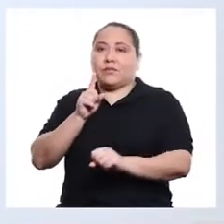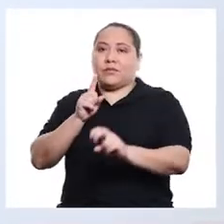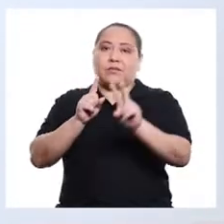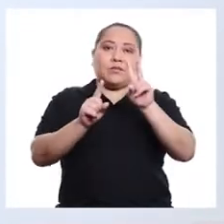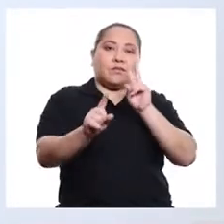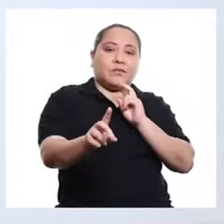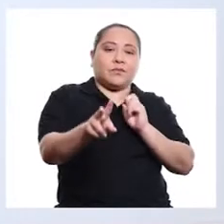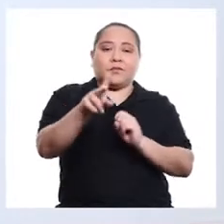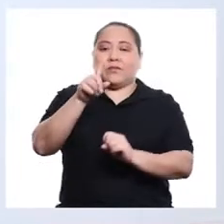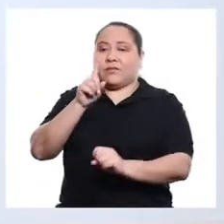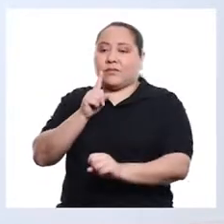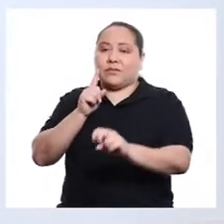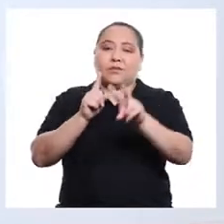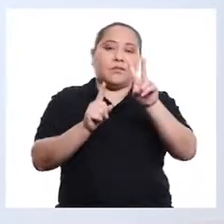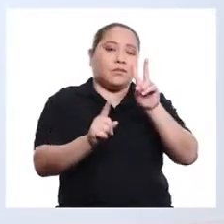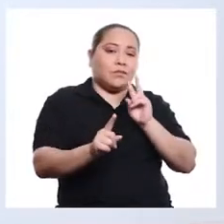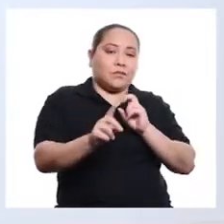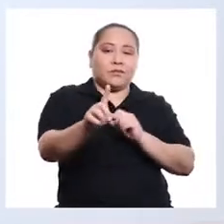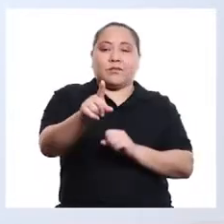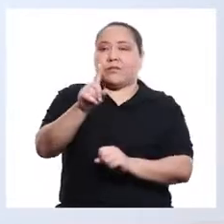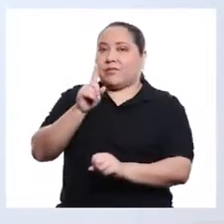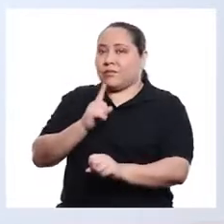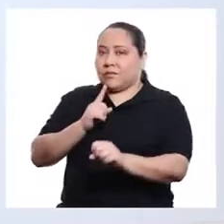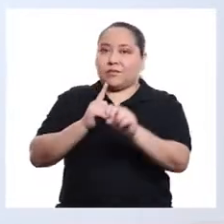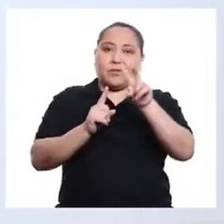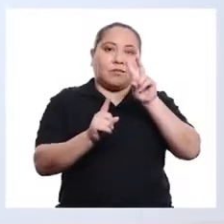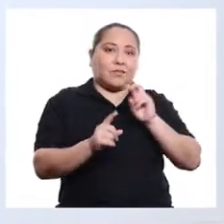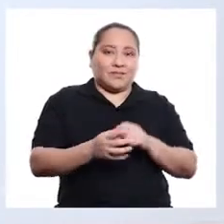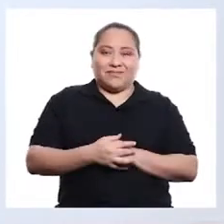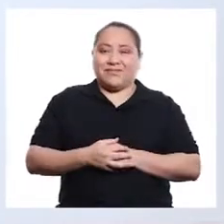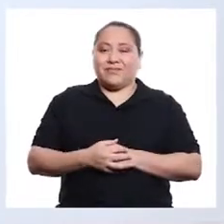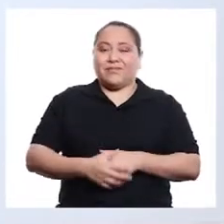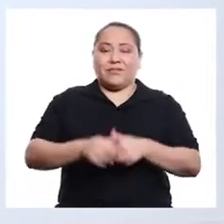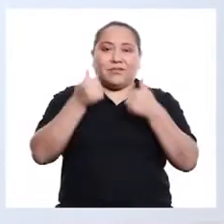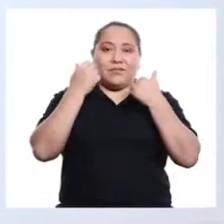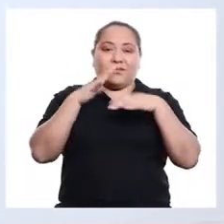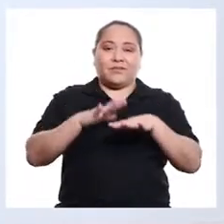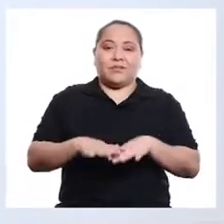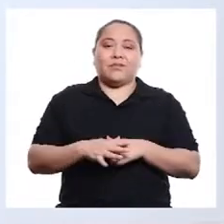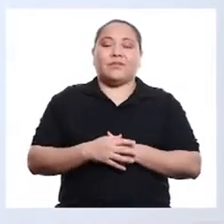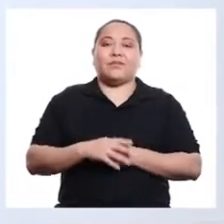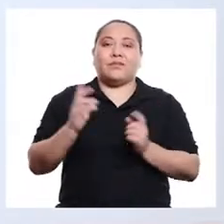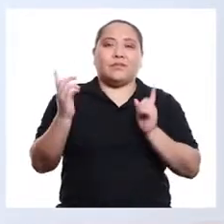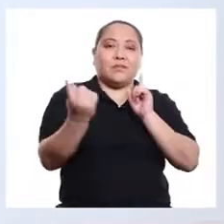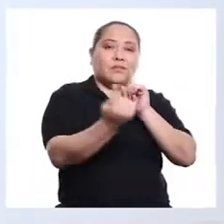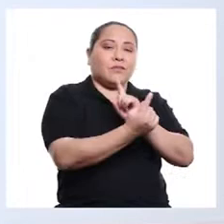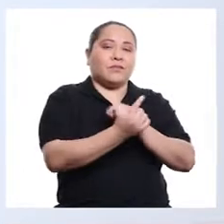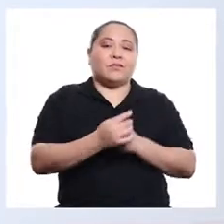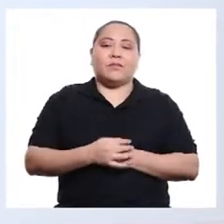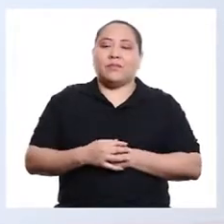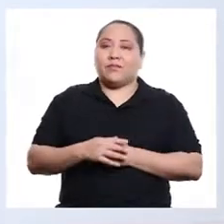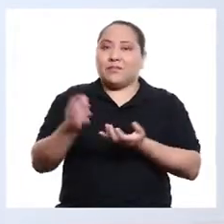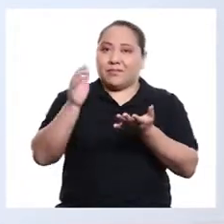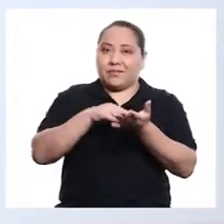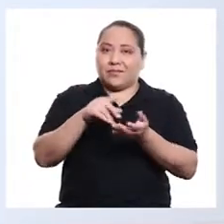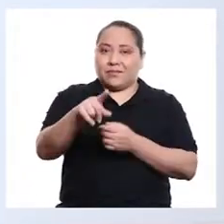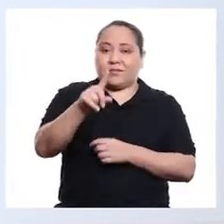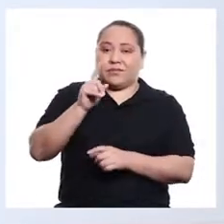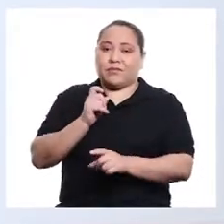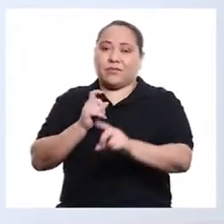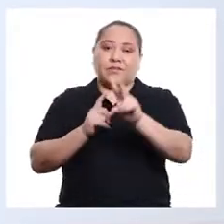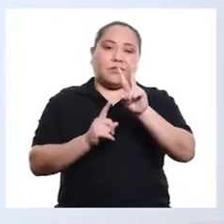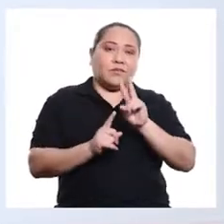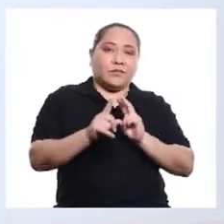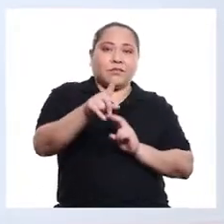1, 2, 1, 2, eso es, bien, y suelto, cambiamos de lado,